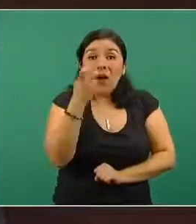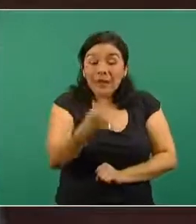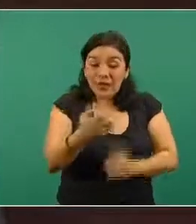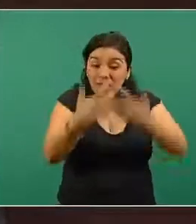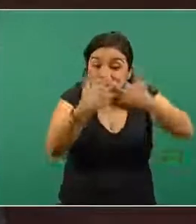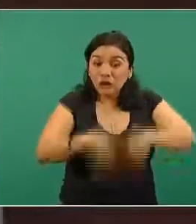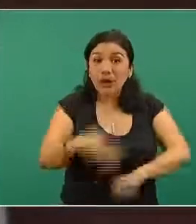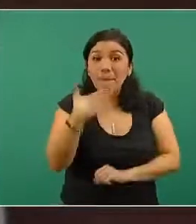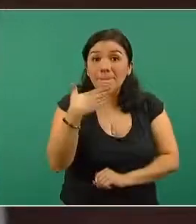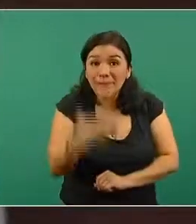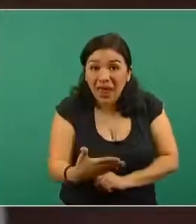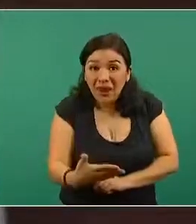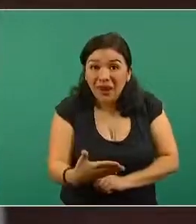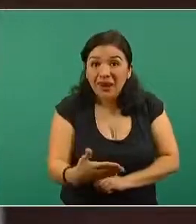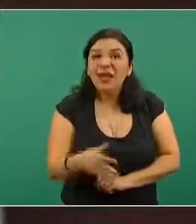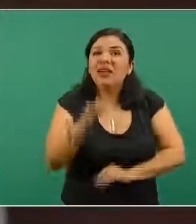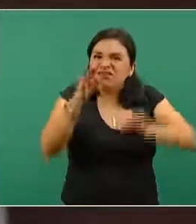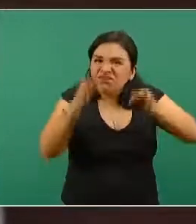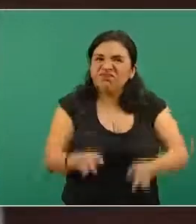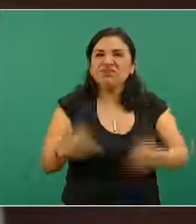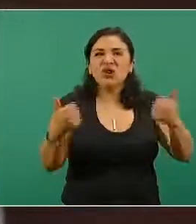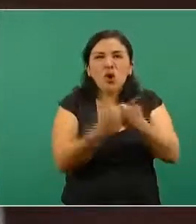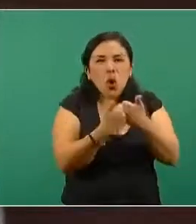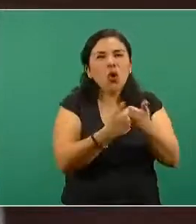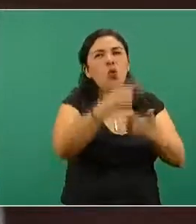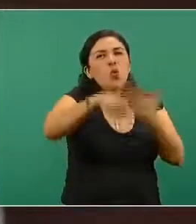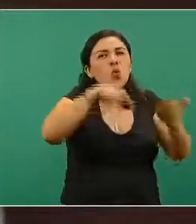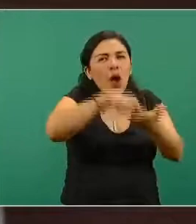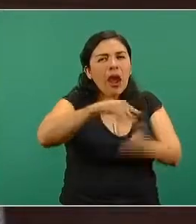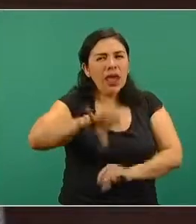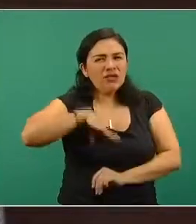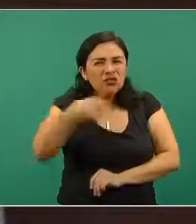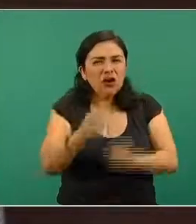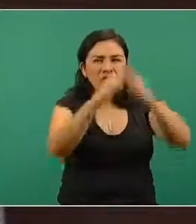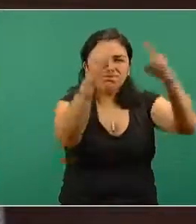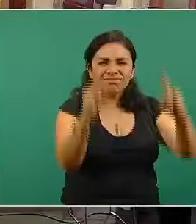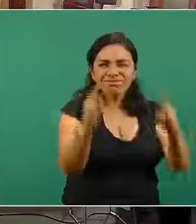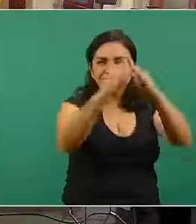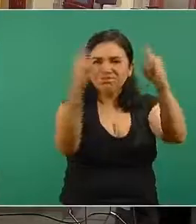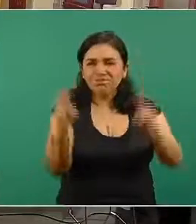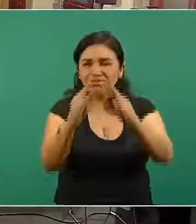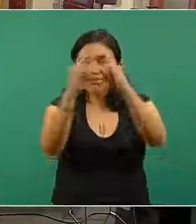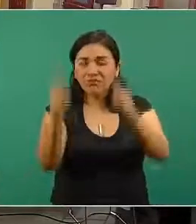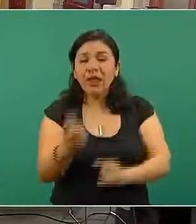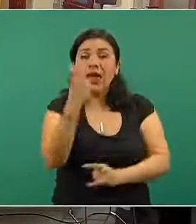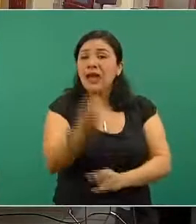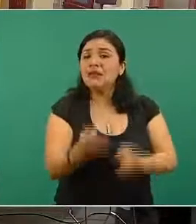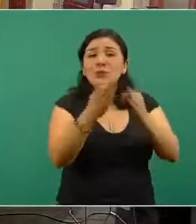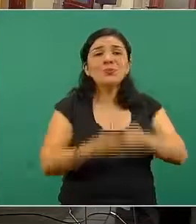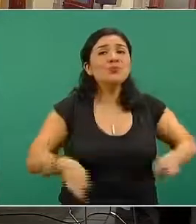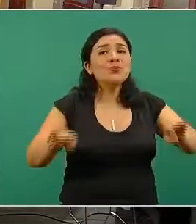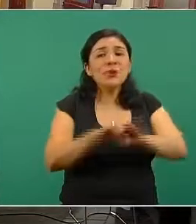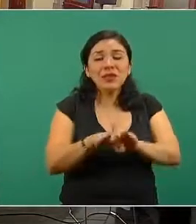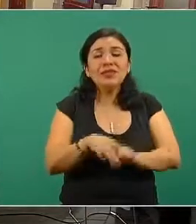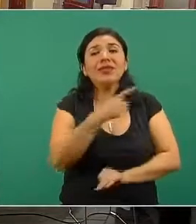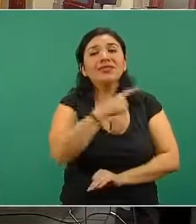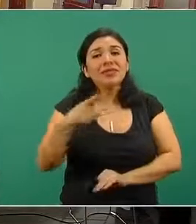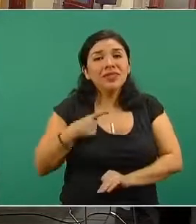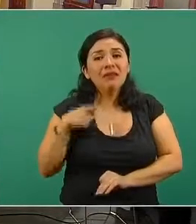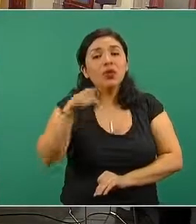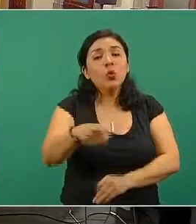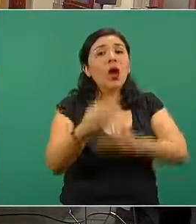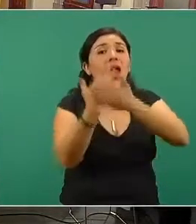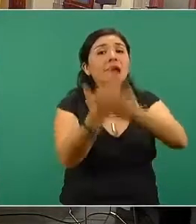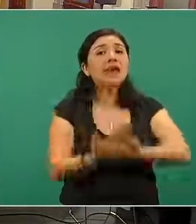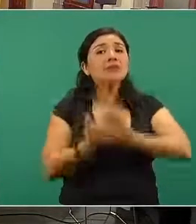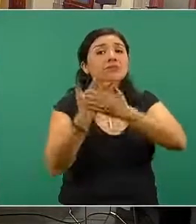funcione, para que funcione en cada uno de los puestos de vacunación, es importante el mensaje de que hay que esperar el